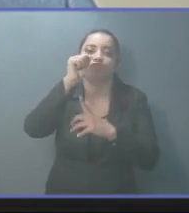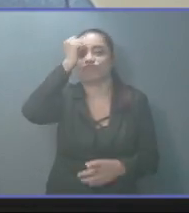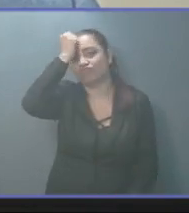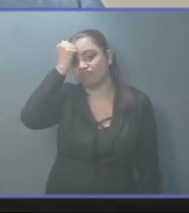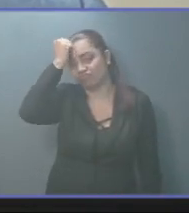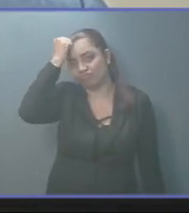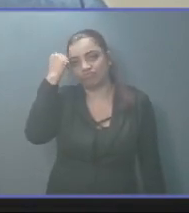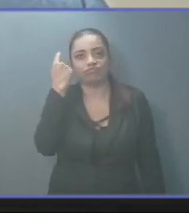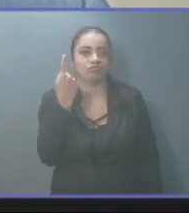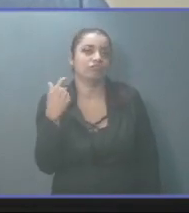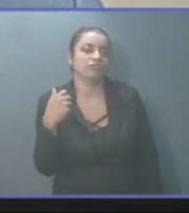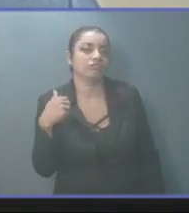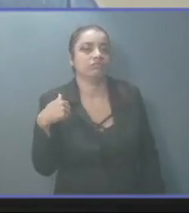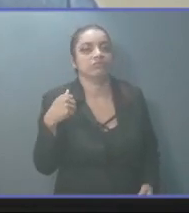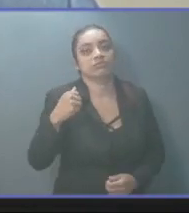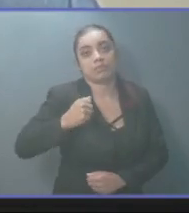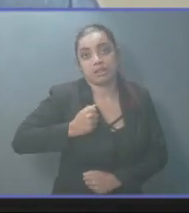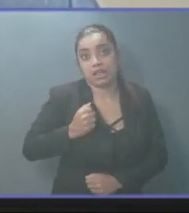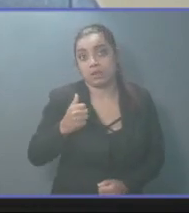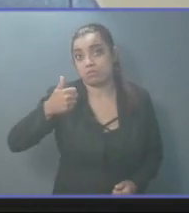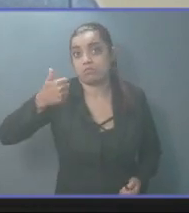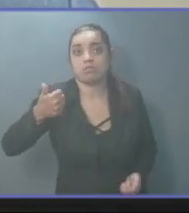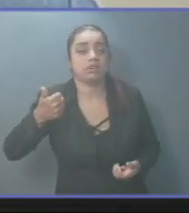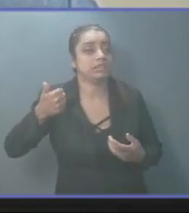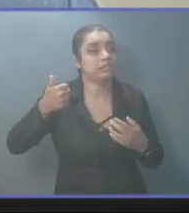entendí también que había una dictadura